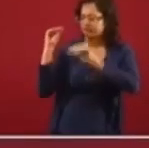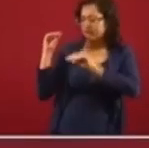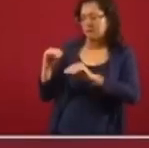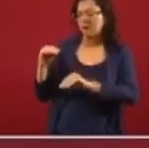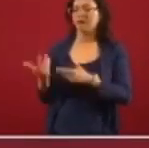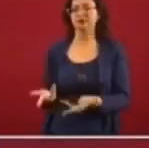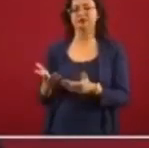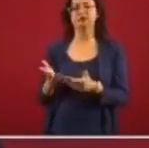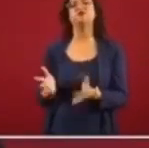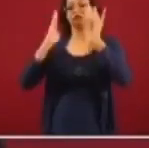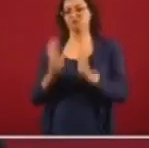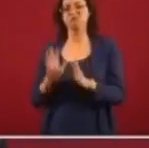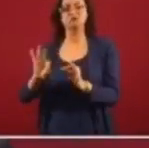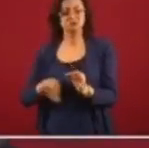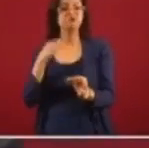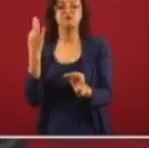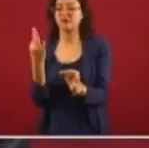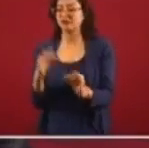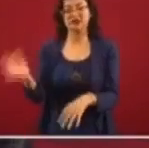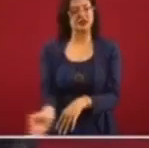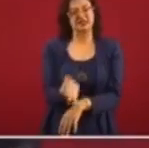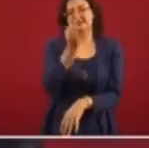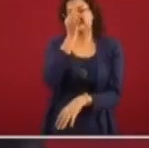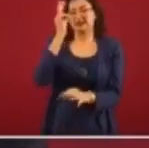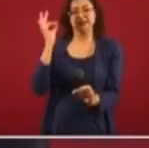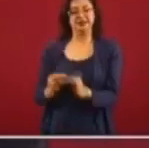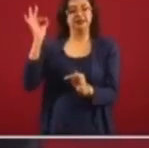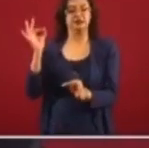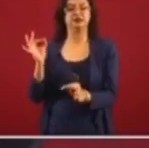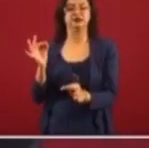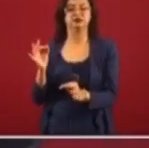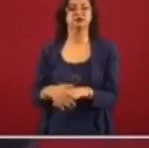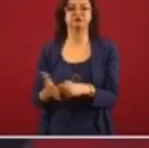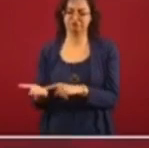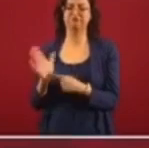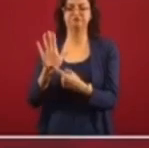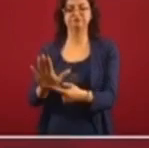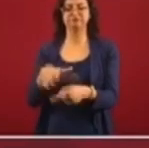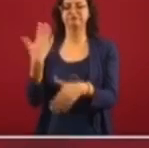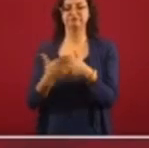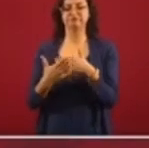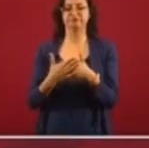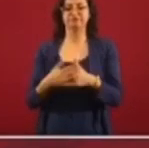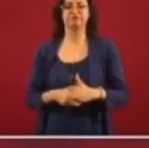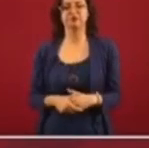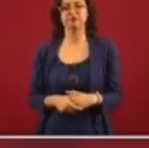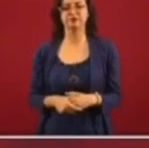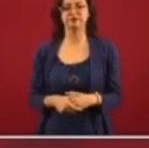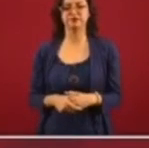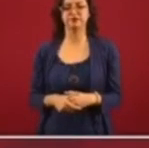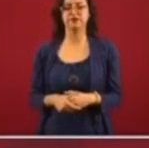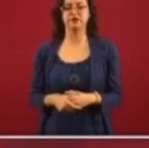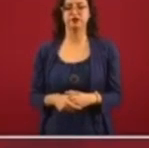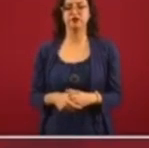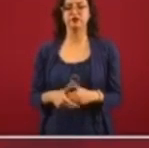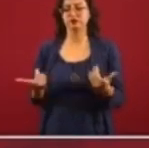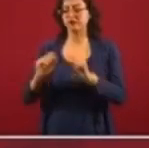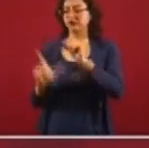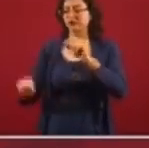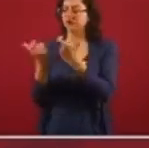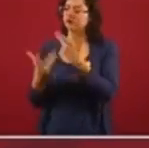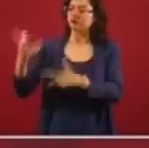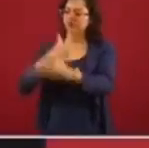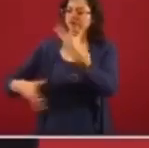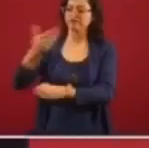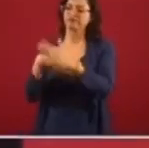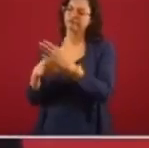tiempo, ya lo tenemos casi concluido, de cómo vamos a reactivar pronto la economía